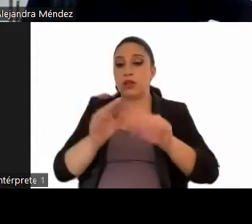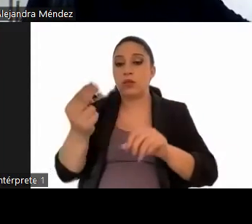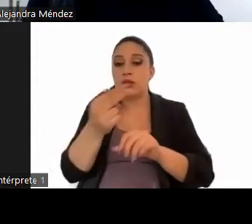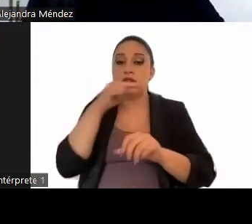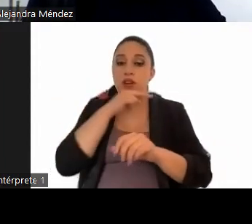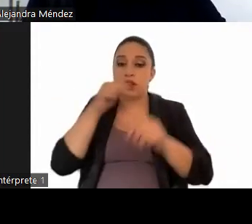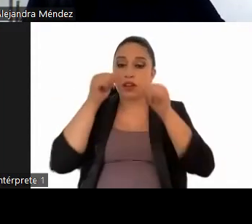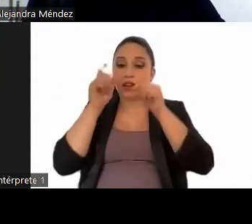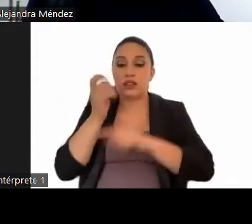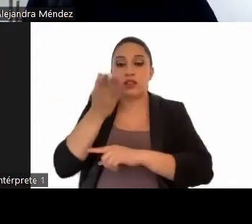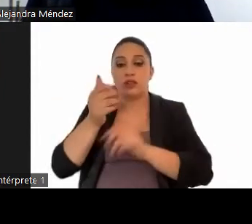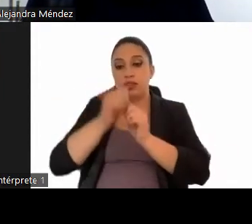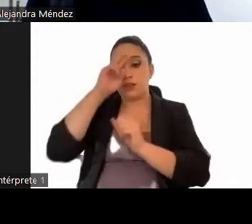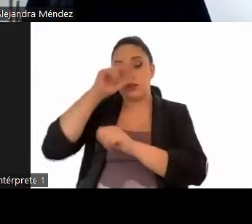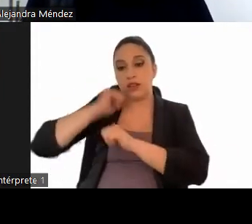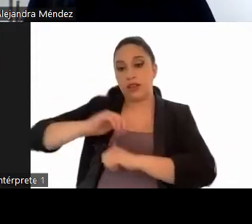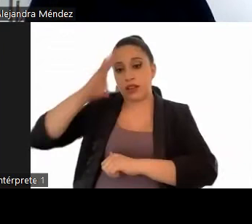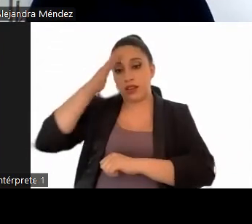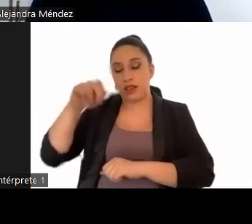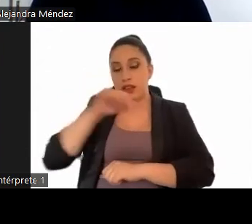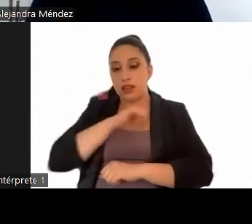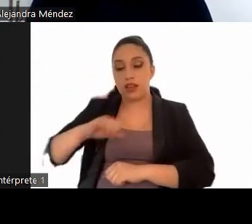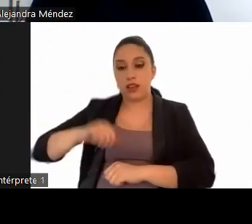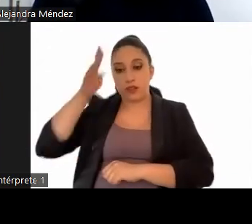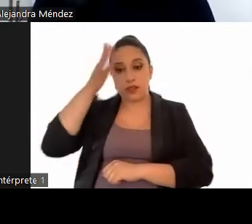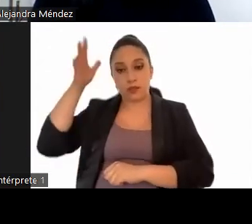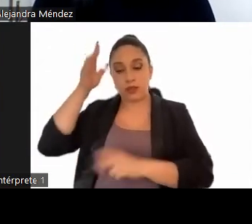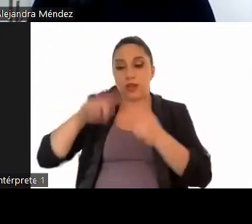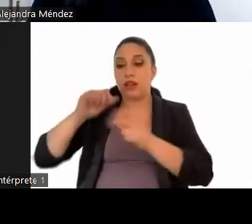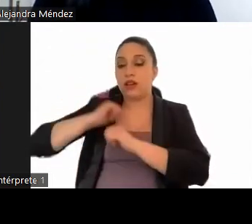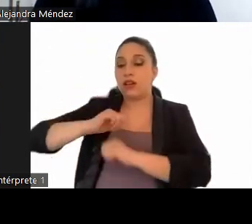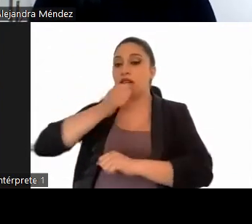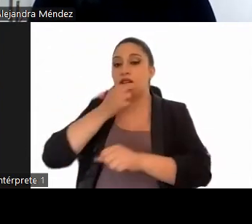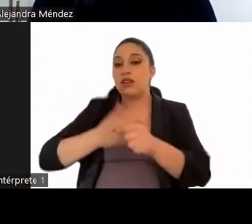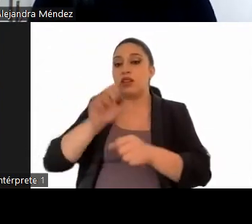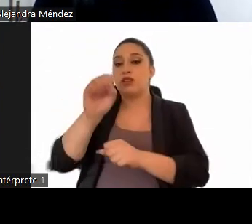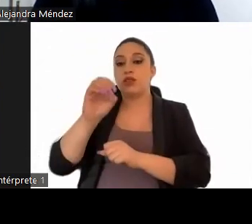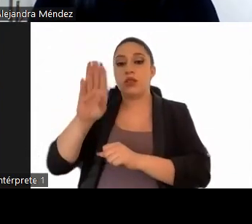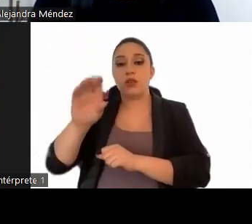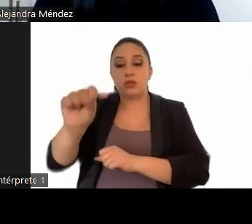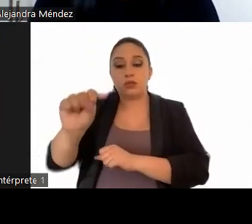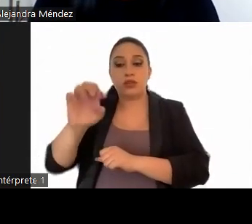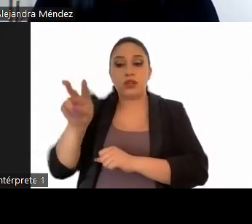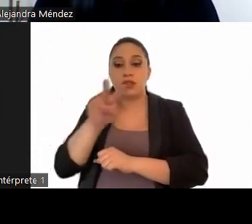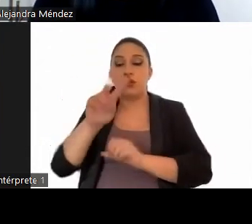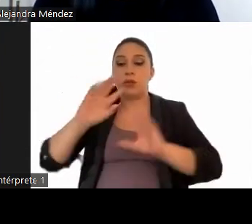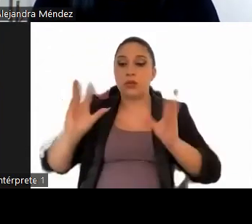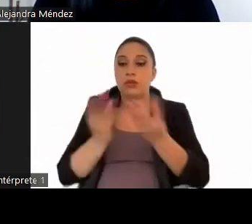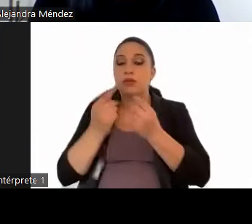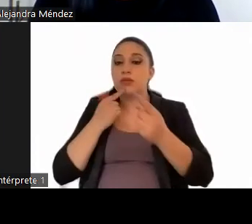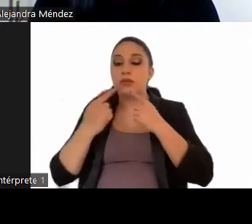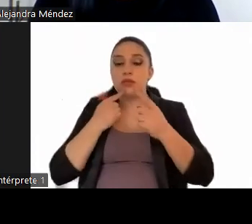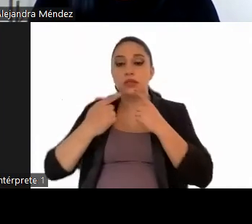que se exhorta a la Alcaldía Cuauhtémoc, a la Secretaría de Obras y Servicios de la Ciudad de México a que realicen las acciones necesarias